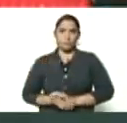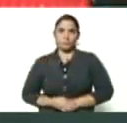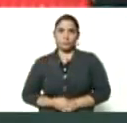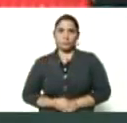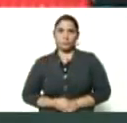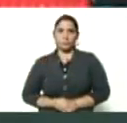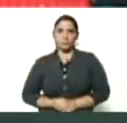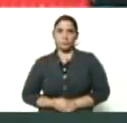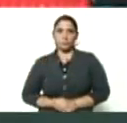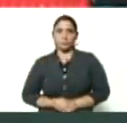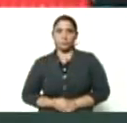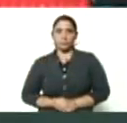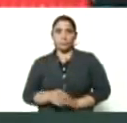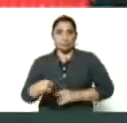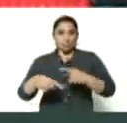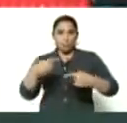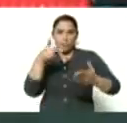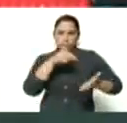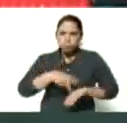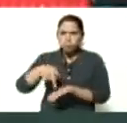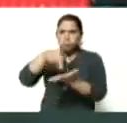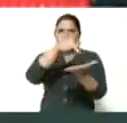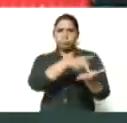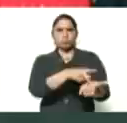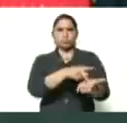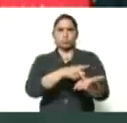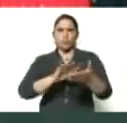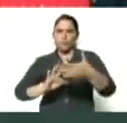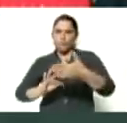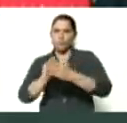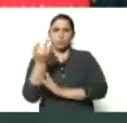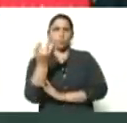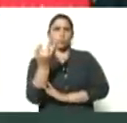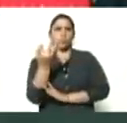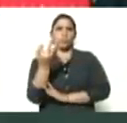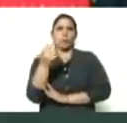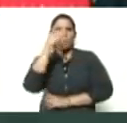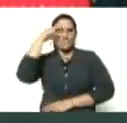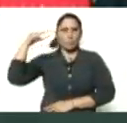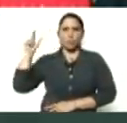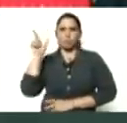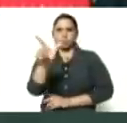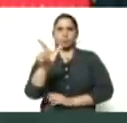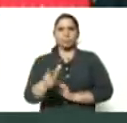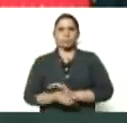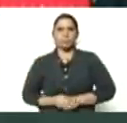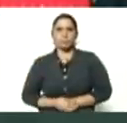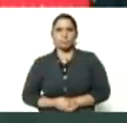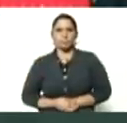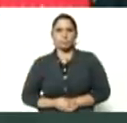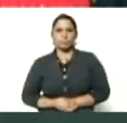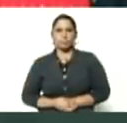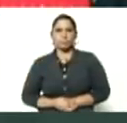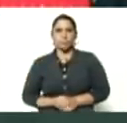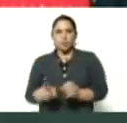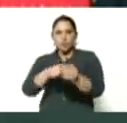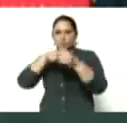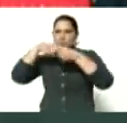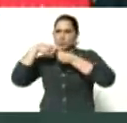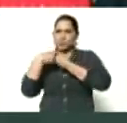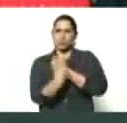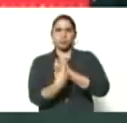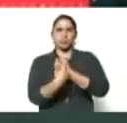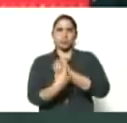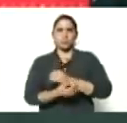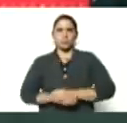200, y después de haber participado en la fundación del Partido Socialista Unido de Venezuela y del Gran Polo